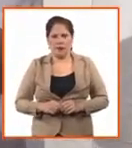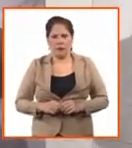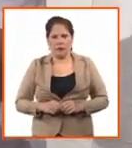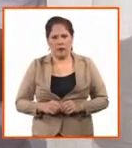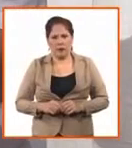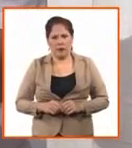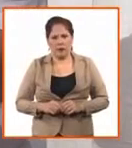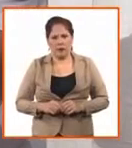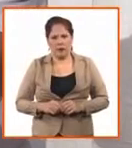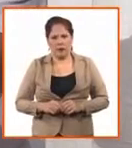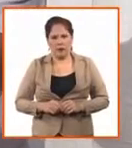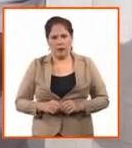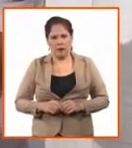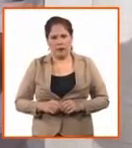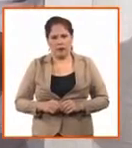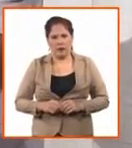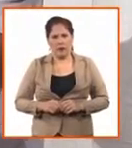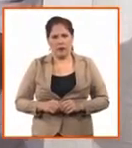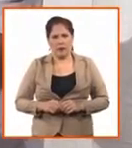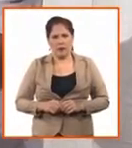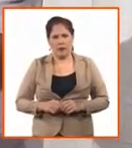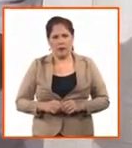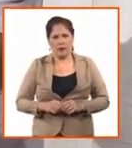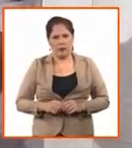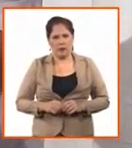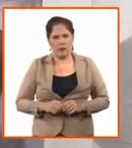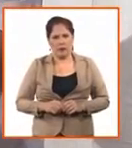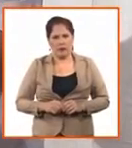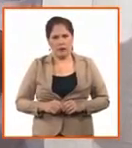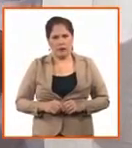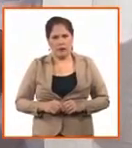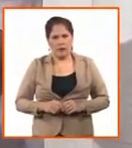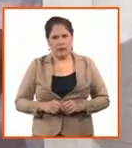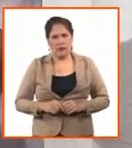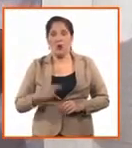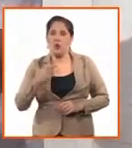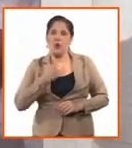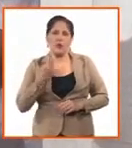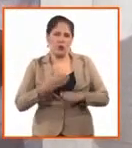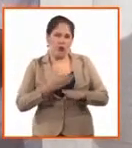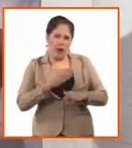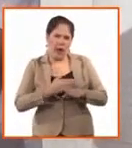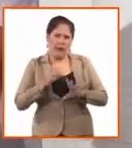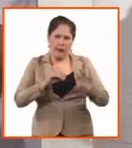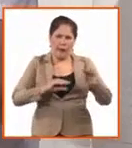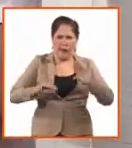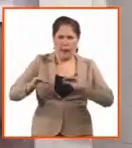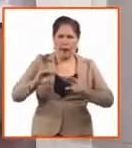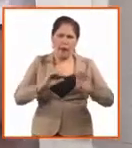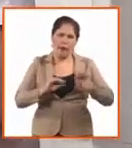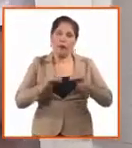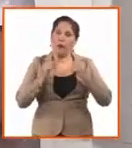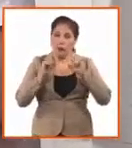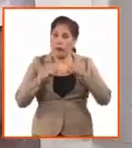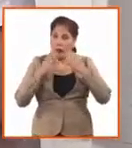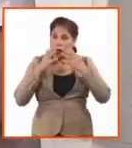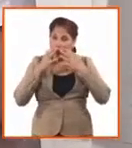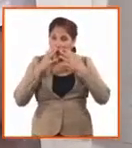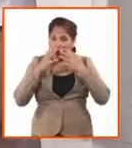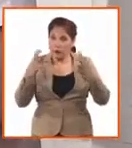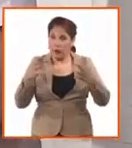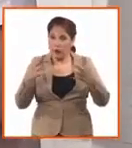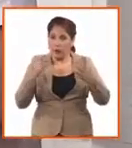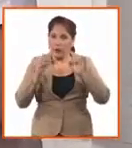una provocación porque no se sigue durante la mesa o ante estuvimos hablando de la importancia de ver